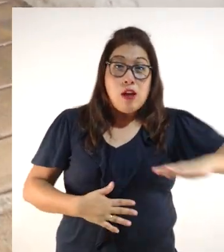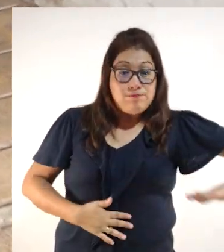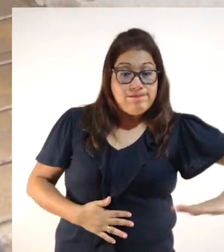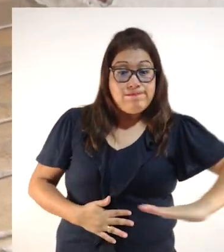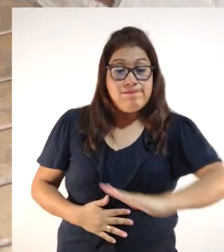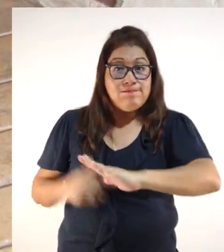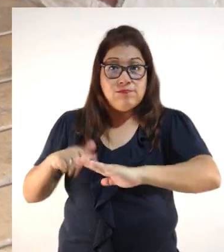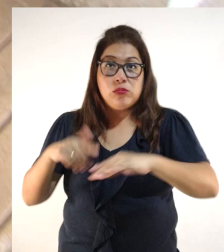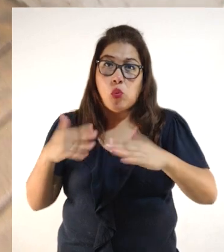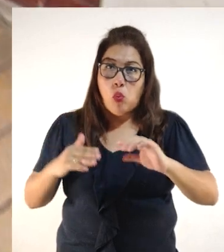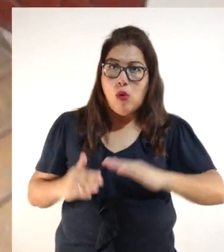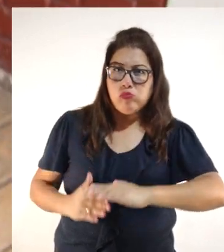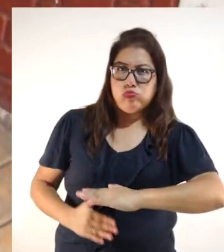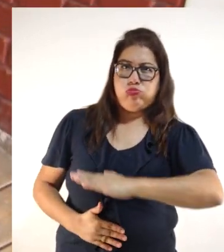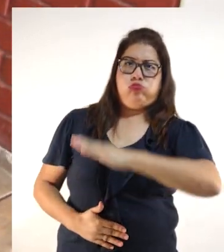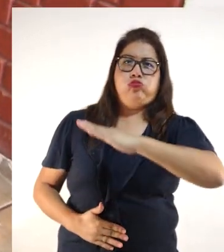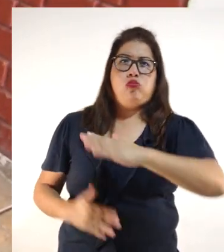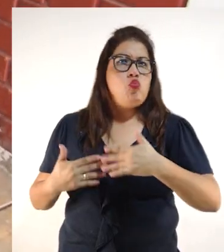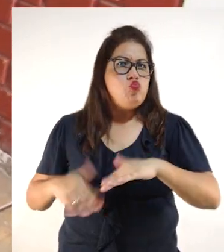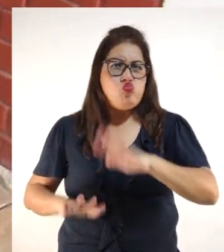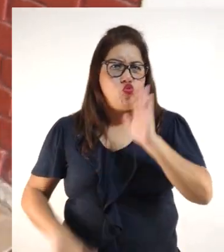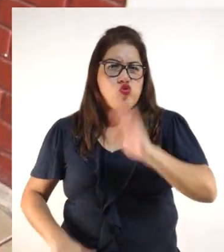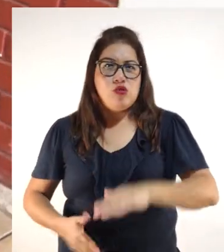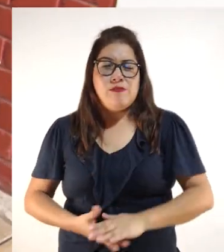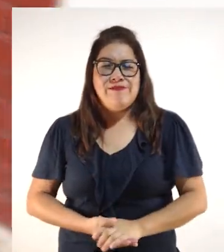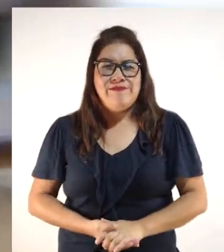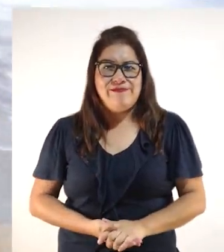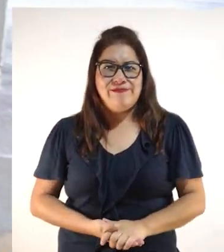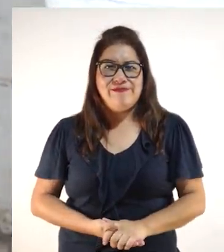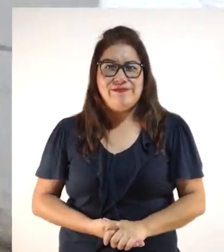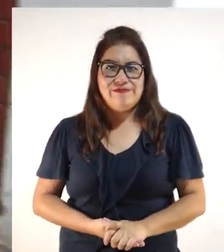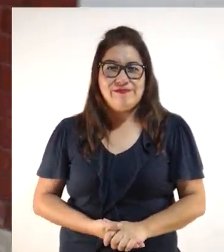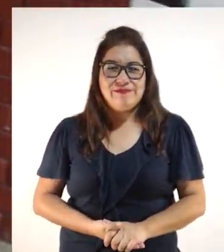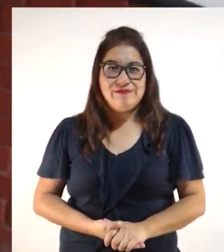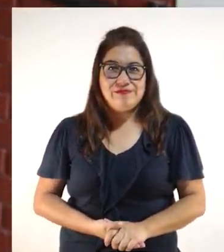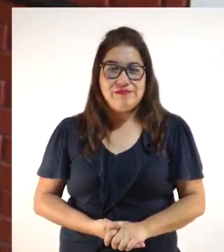rampa presenta una pendiente muy elevada.